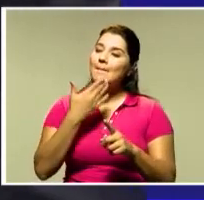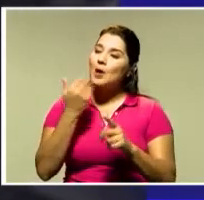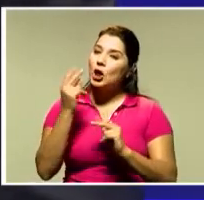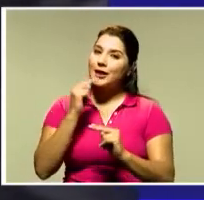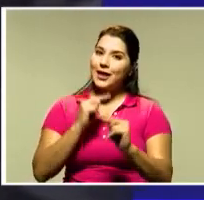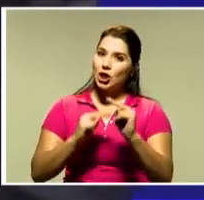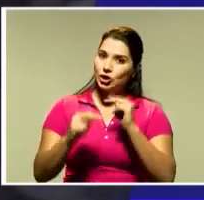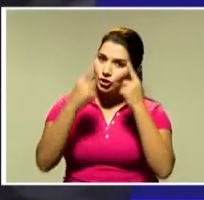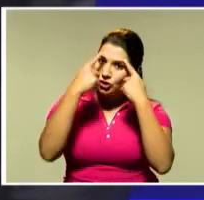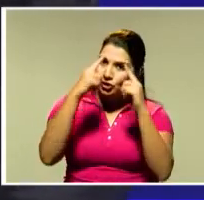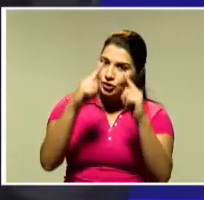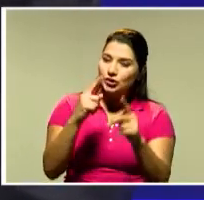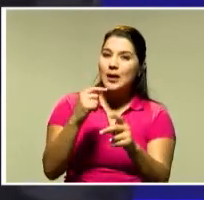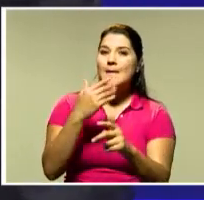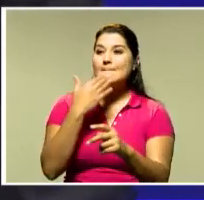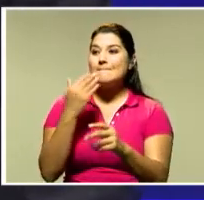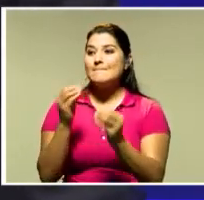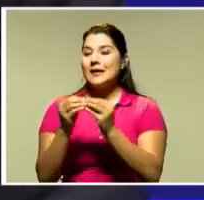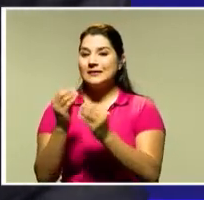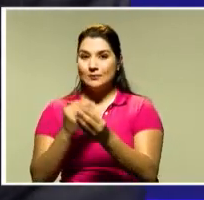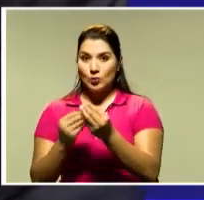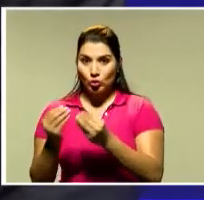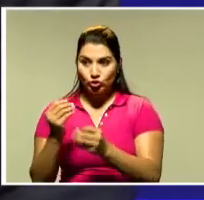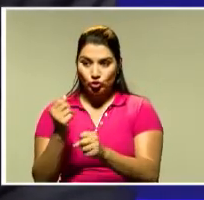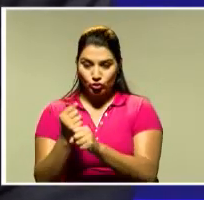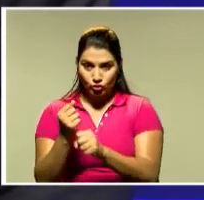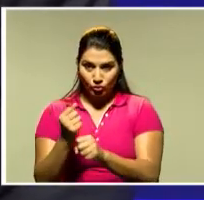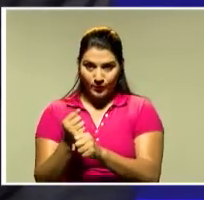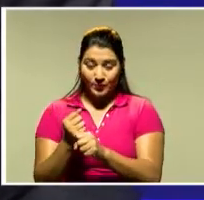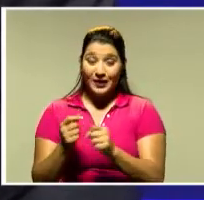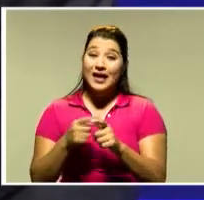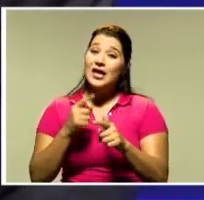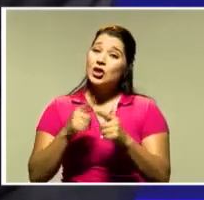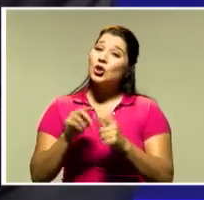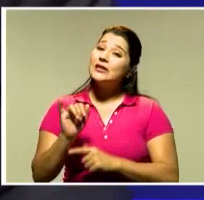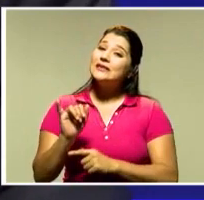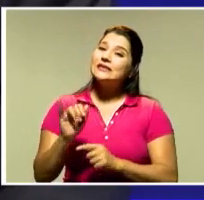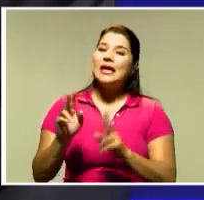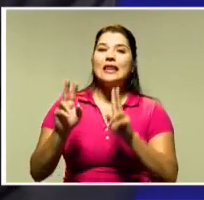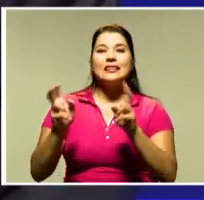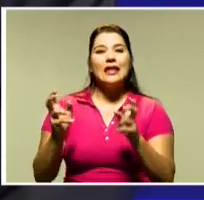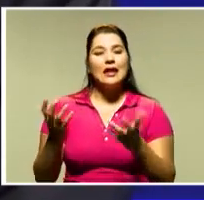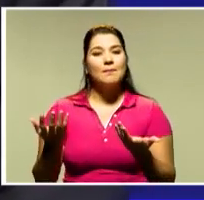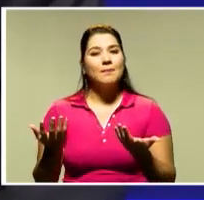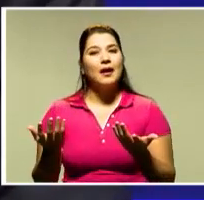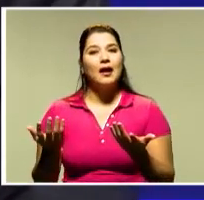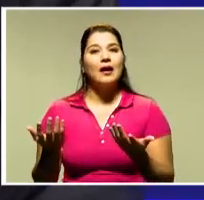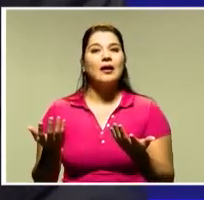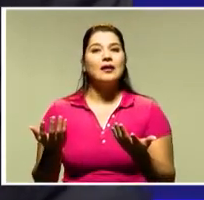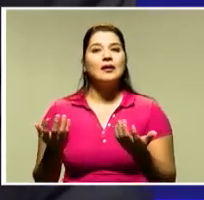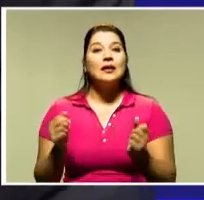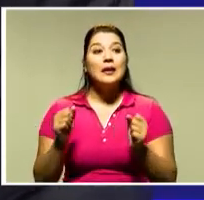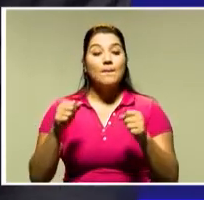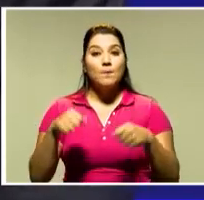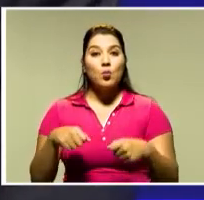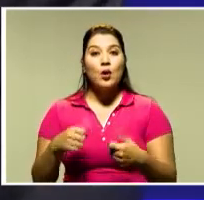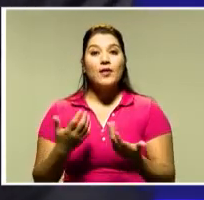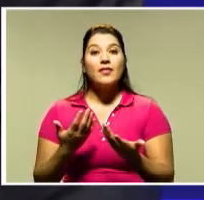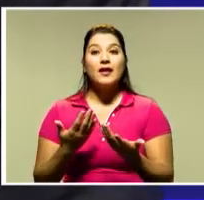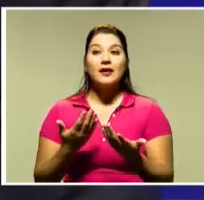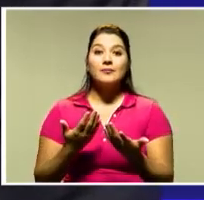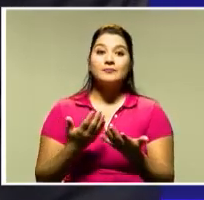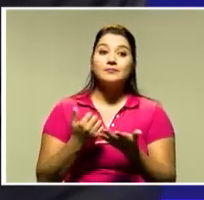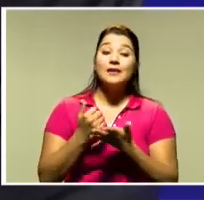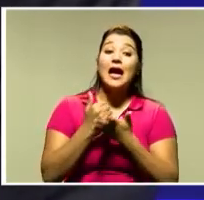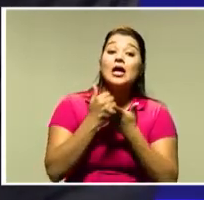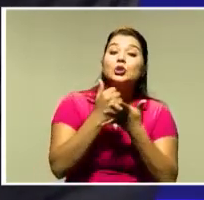haya mejor eficiencia y mayor productividad. Entonces ahí hay un tema que es neurálgico para la economía del país y por otro